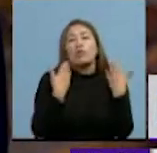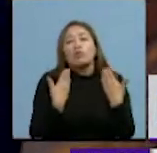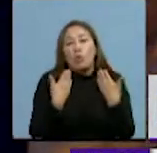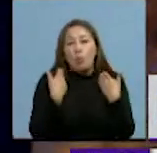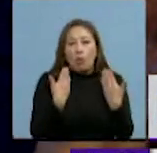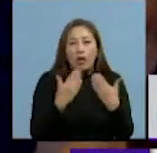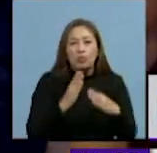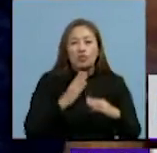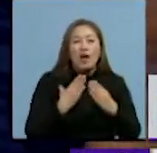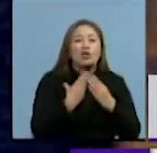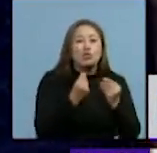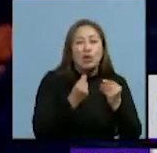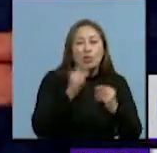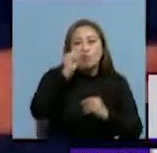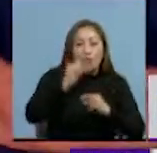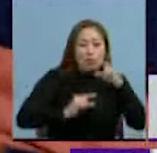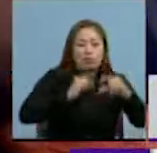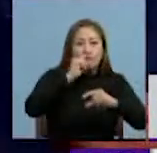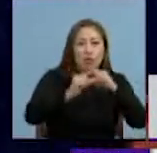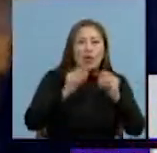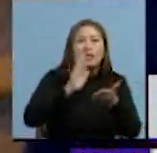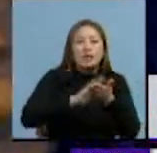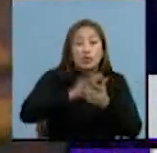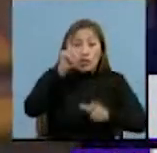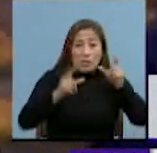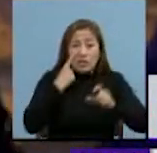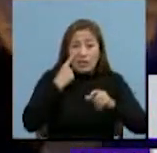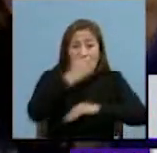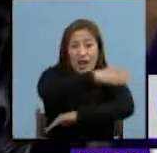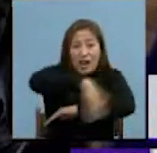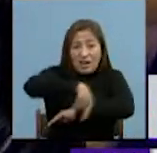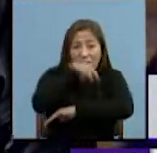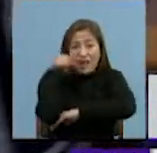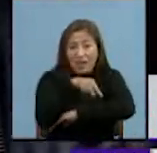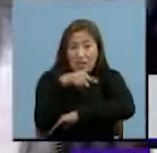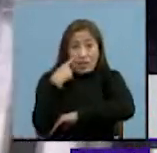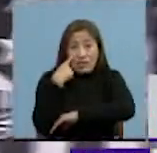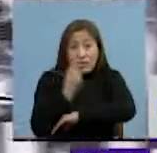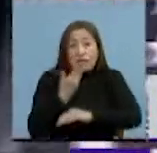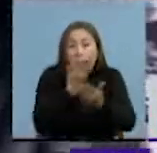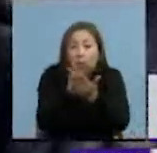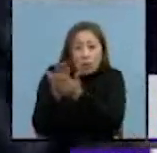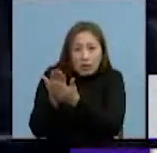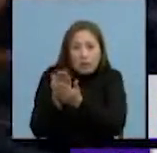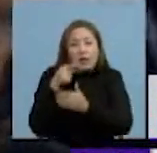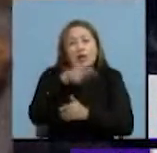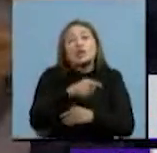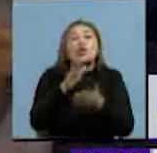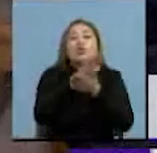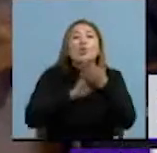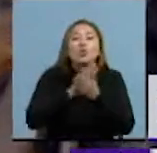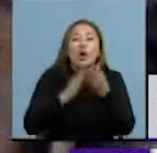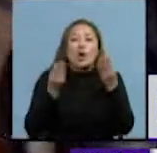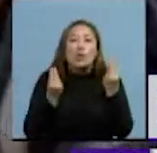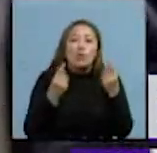poco de nosotros. La situación de la gente que está en estado de criticidad o de mendicidad no solamente se soluciona